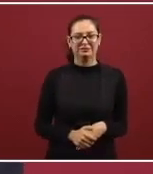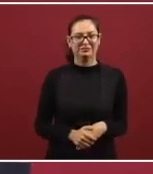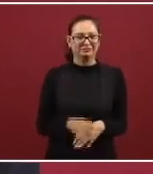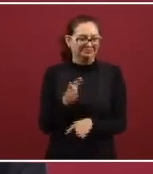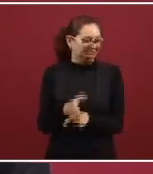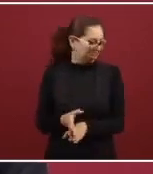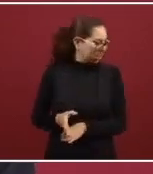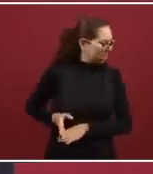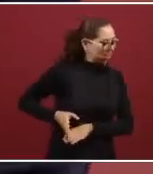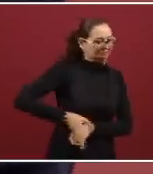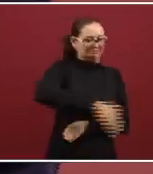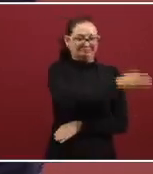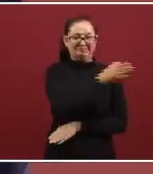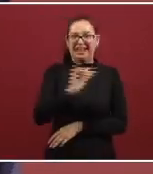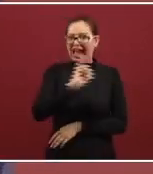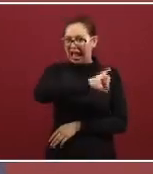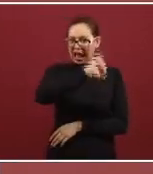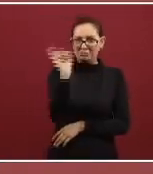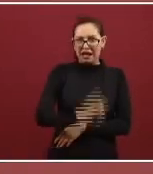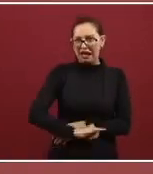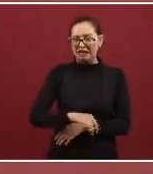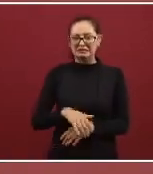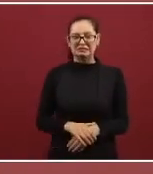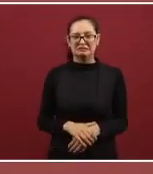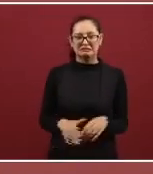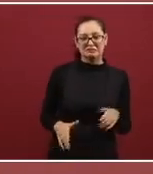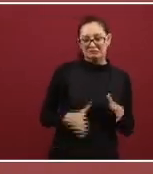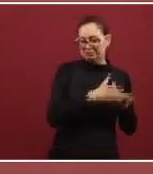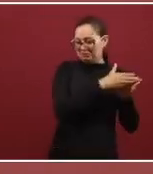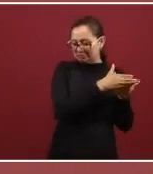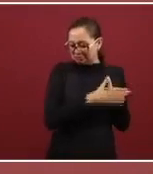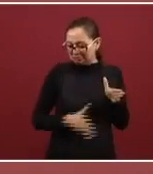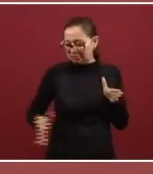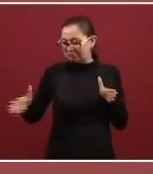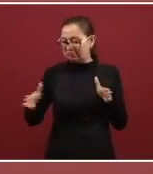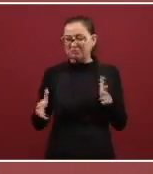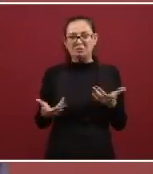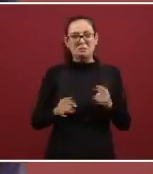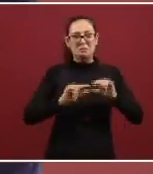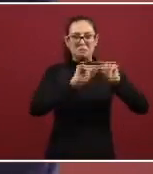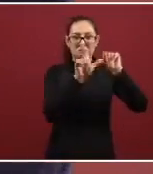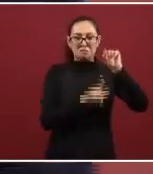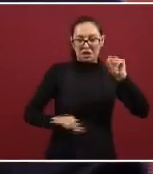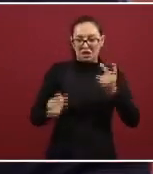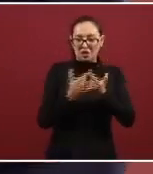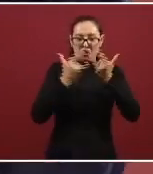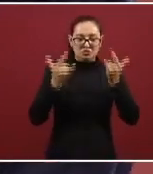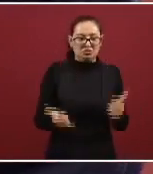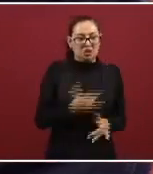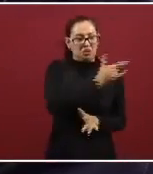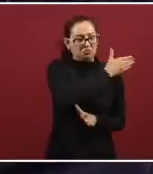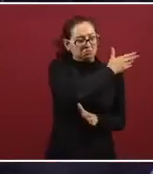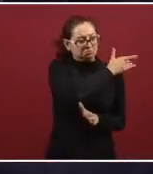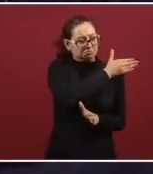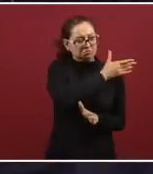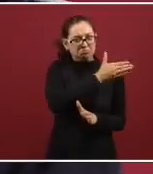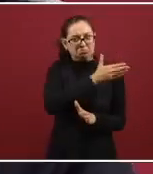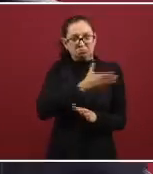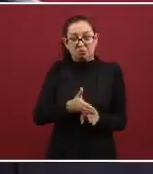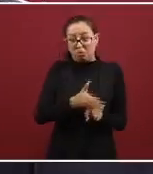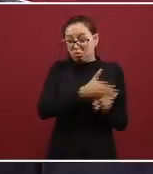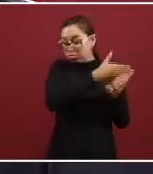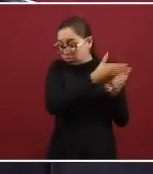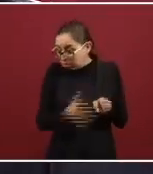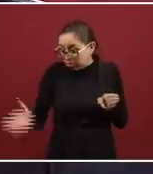nunca se había visto un saqueo en México, en toda la historia, como el que se llevó a cabo en el periodo